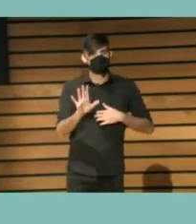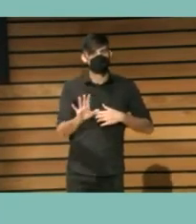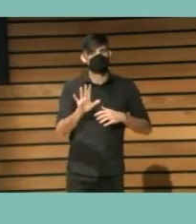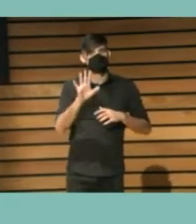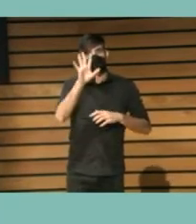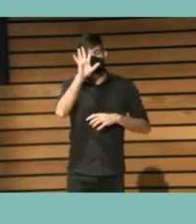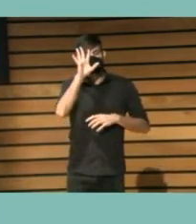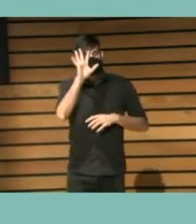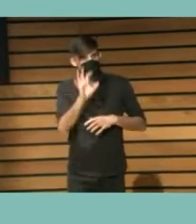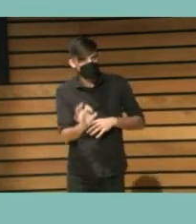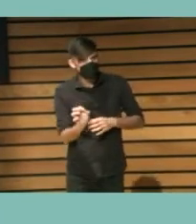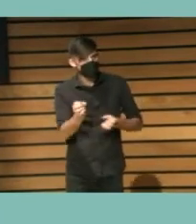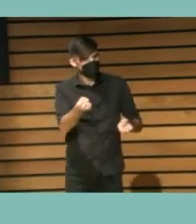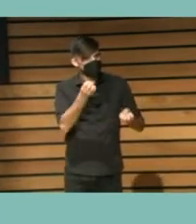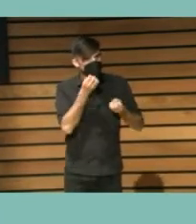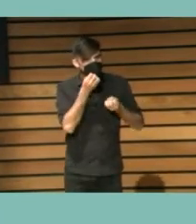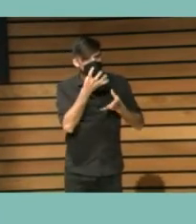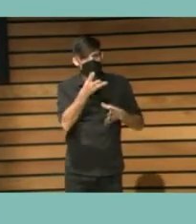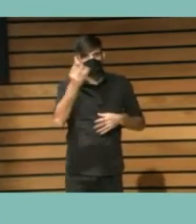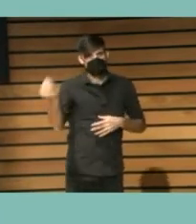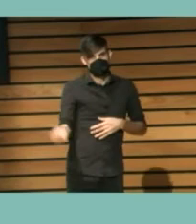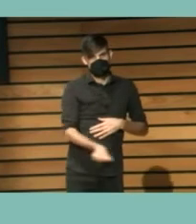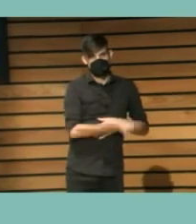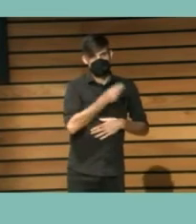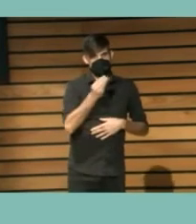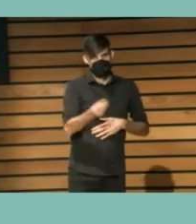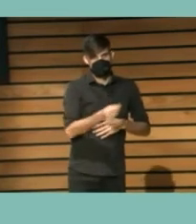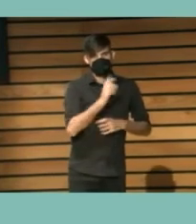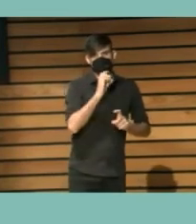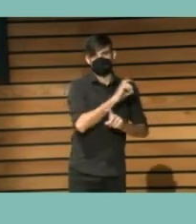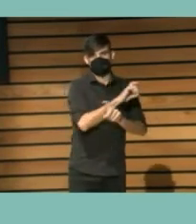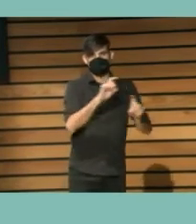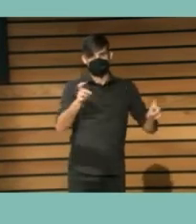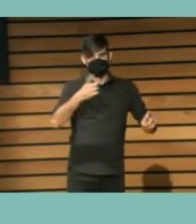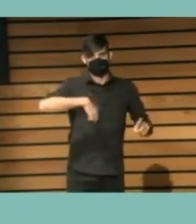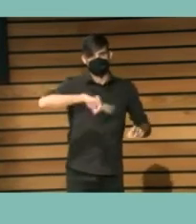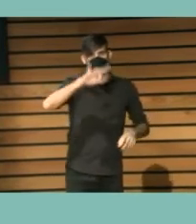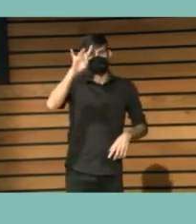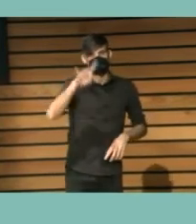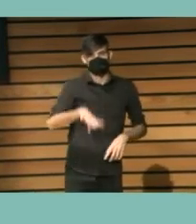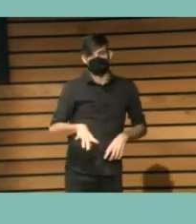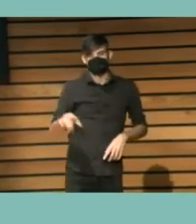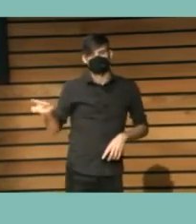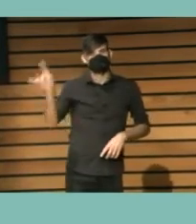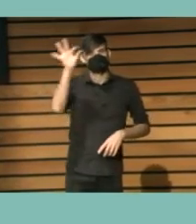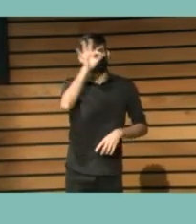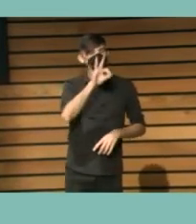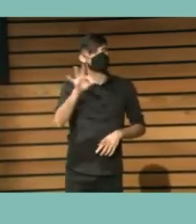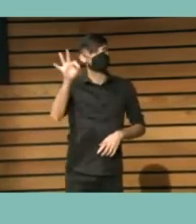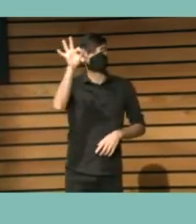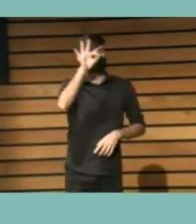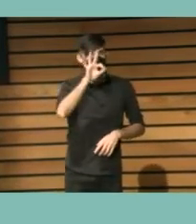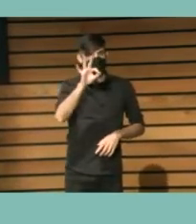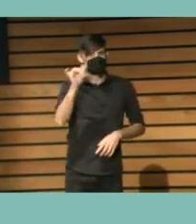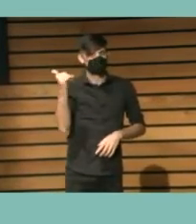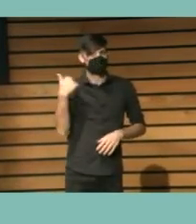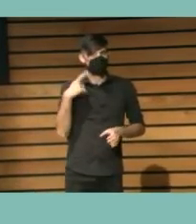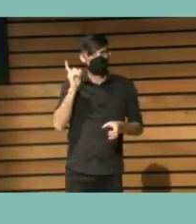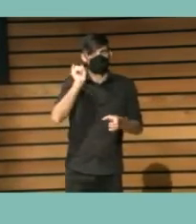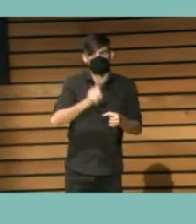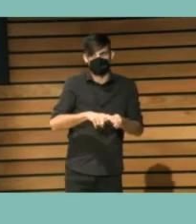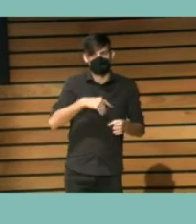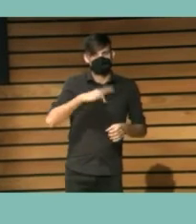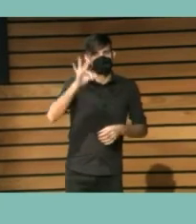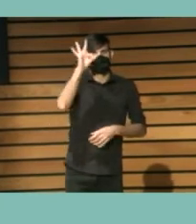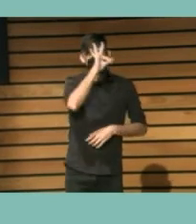que tendríamos que comunicar mejor lo que somos. Lo hablaban en esta tesis en la que estuve de